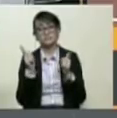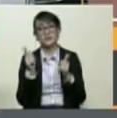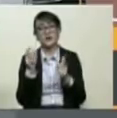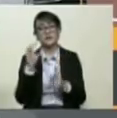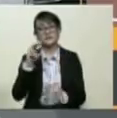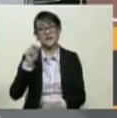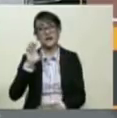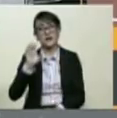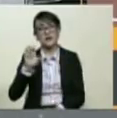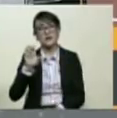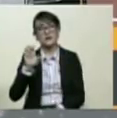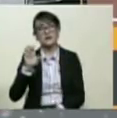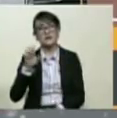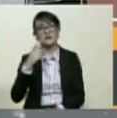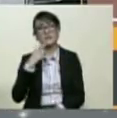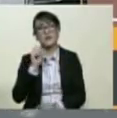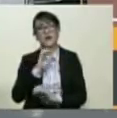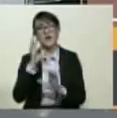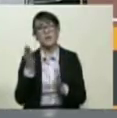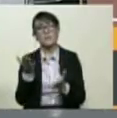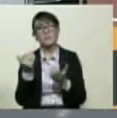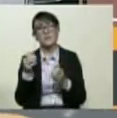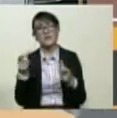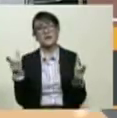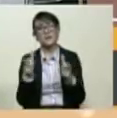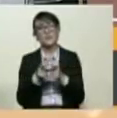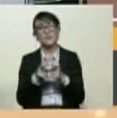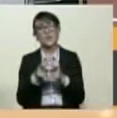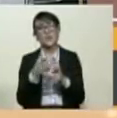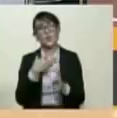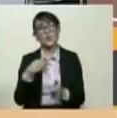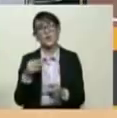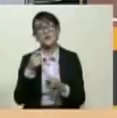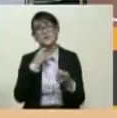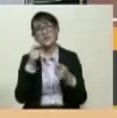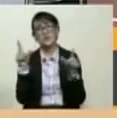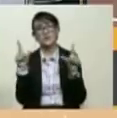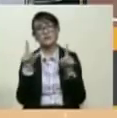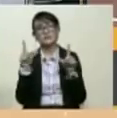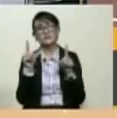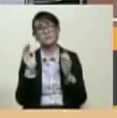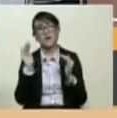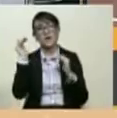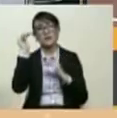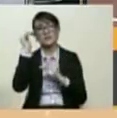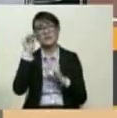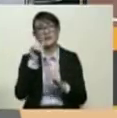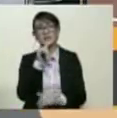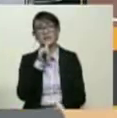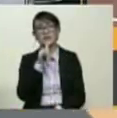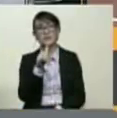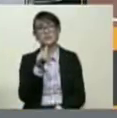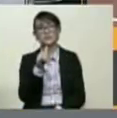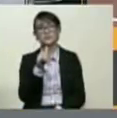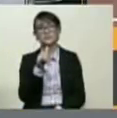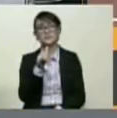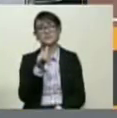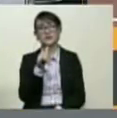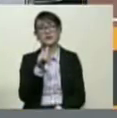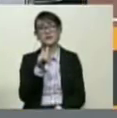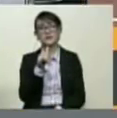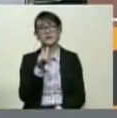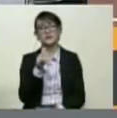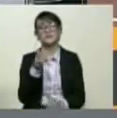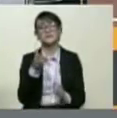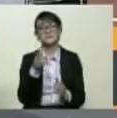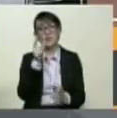Nacional Electoral, y no me quedó claro si es para pedir una reunión con los dueños de medios para atender estas denuncias que estaba haciendo el candidato